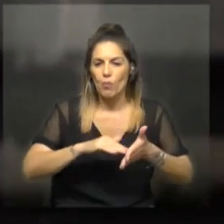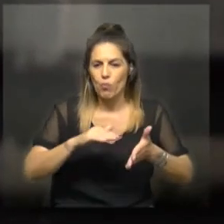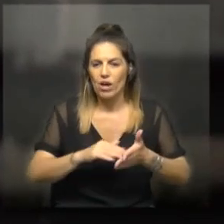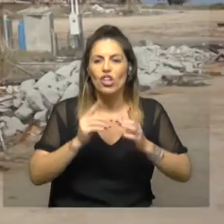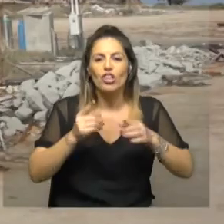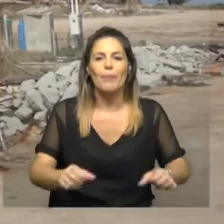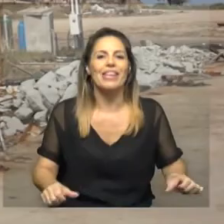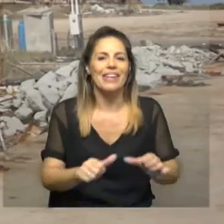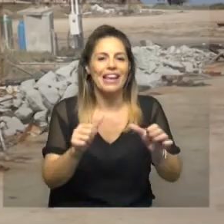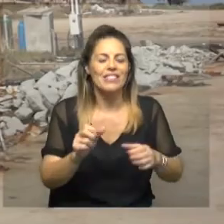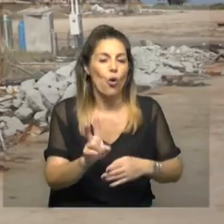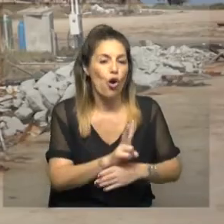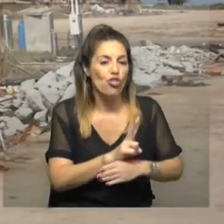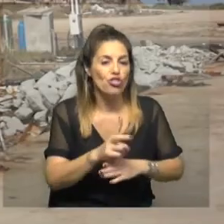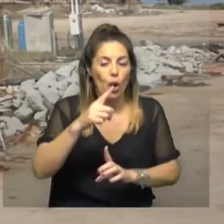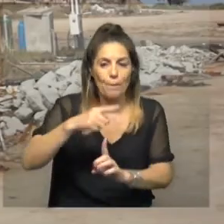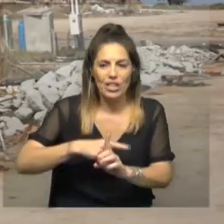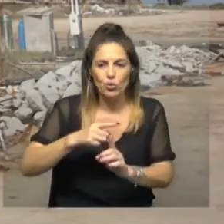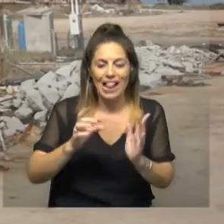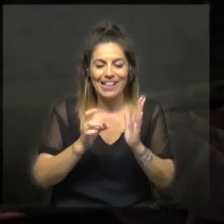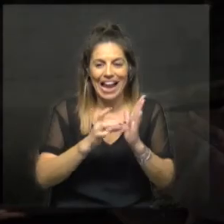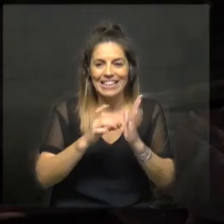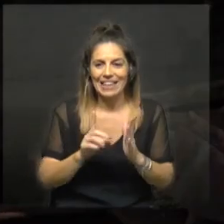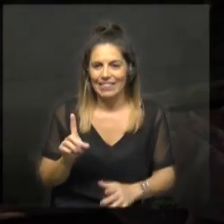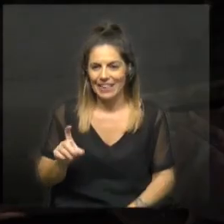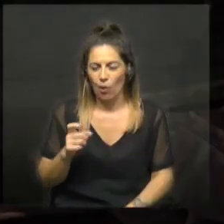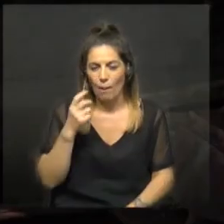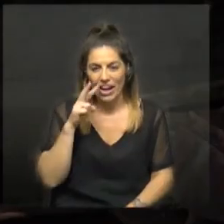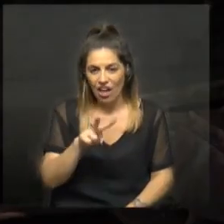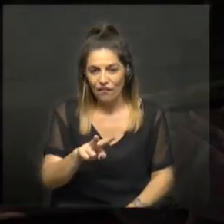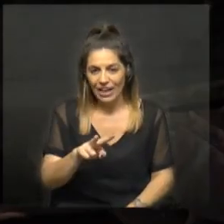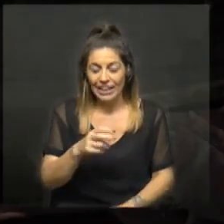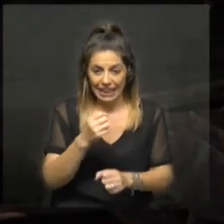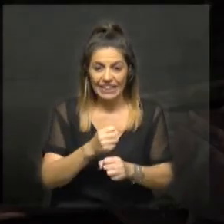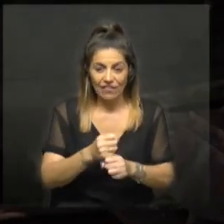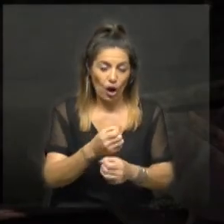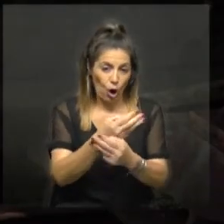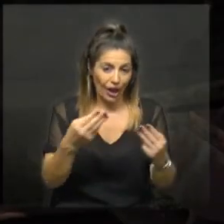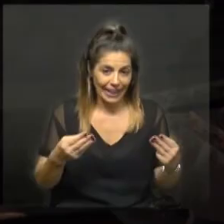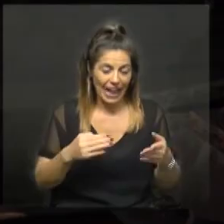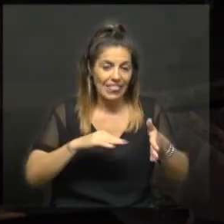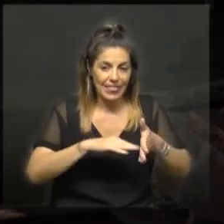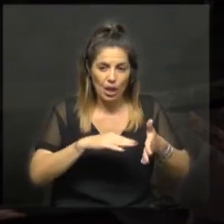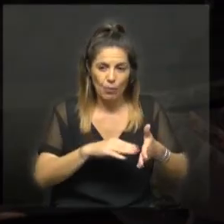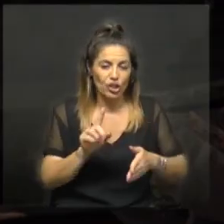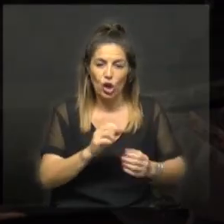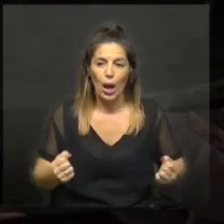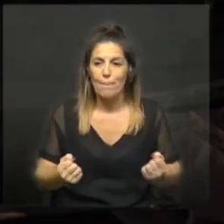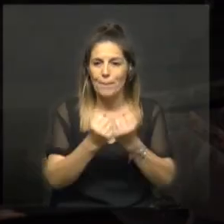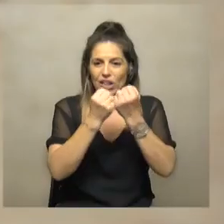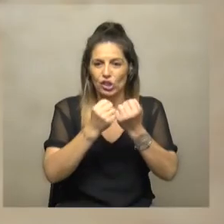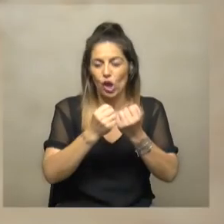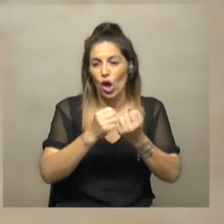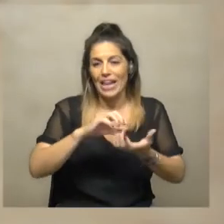también realiza un monitoreo mensual de calidad de agua para verificar que la operativa en general del puerto no tenga impacto en el